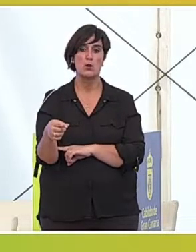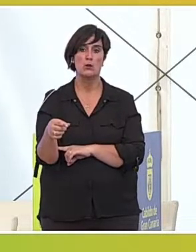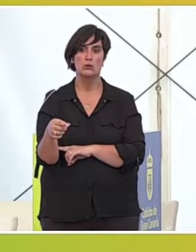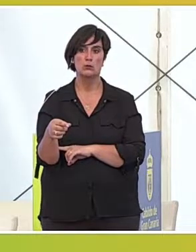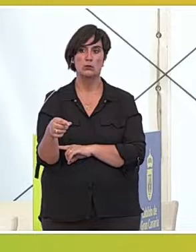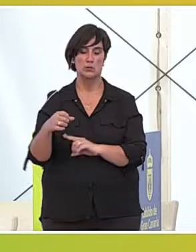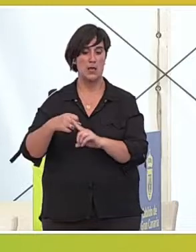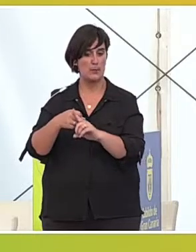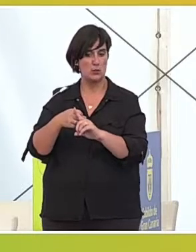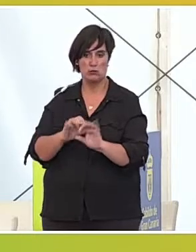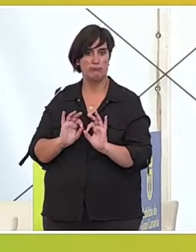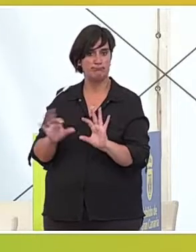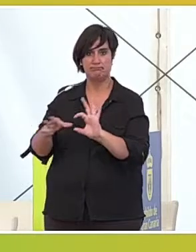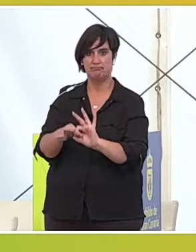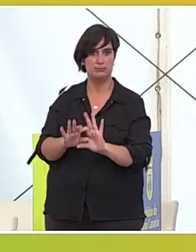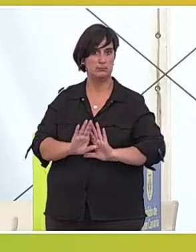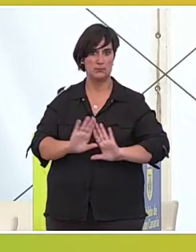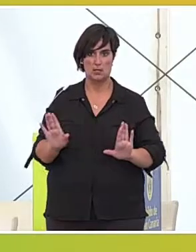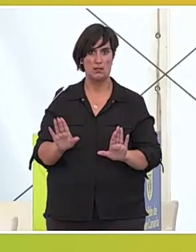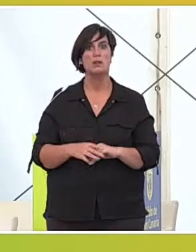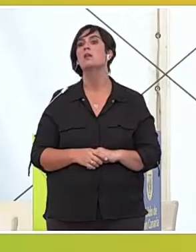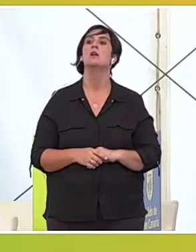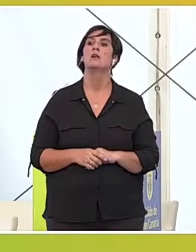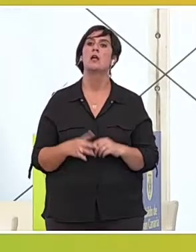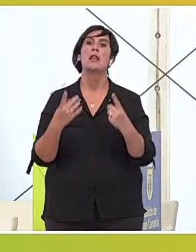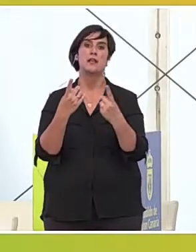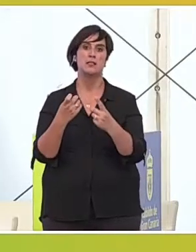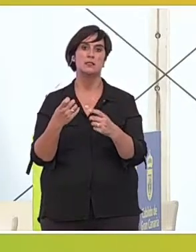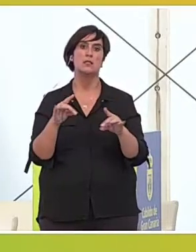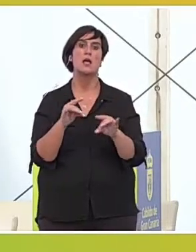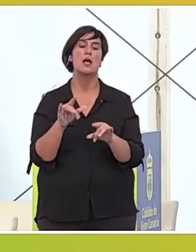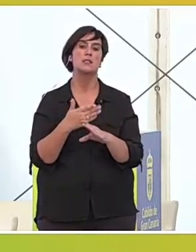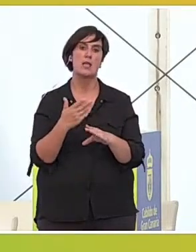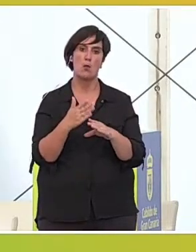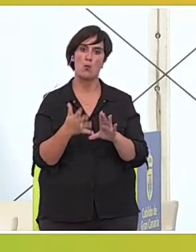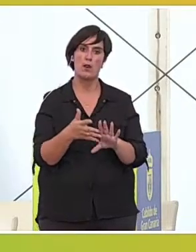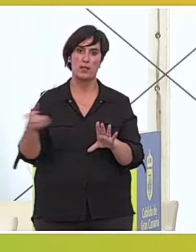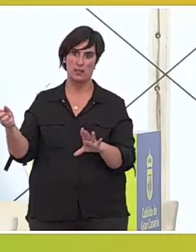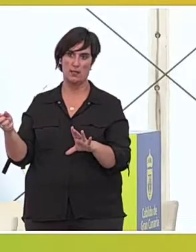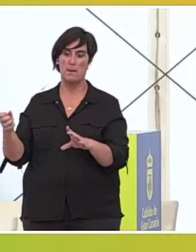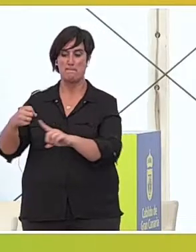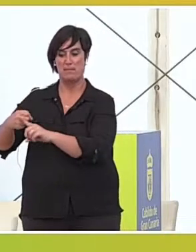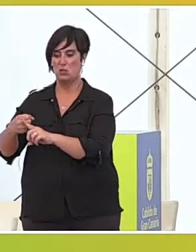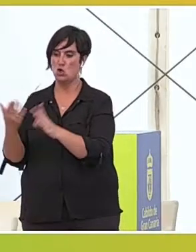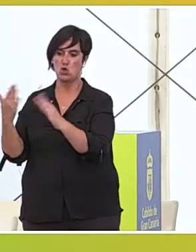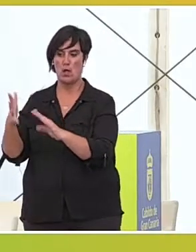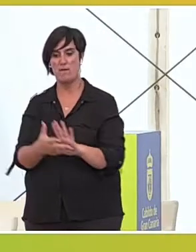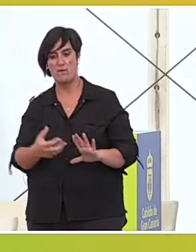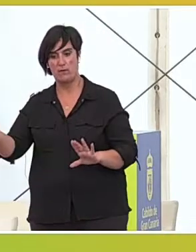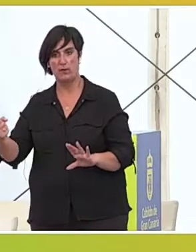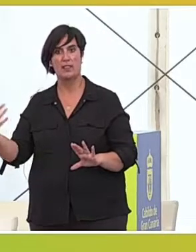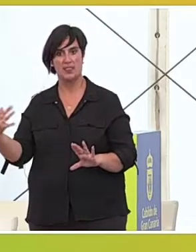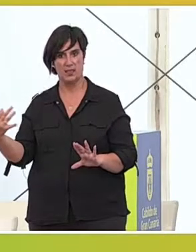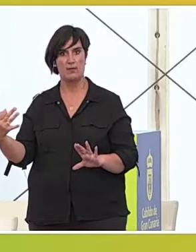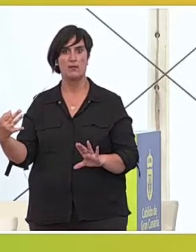con la presión propia. Se requiere extraer la salmuera. Sí, esta salmuera no tiene presión, hay que sacarla, hay que proporcionarla